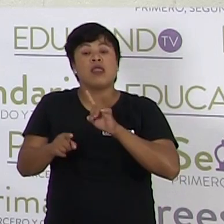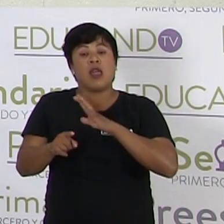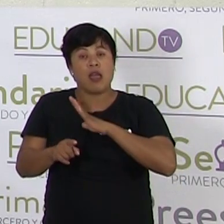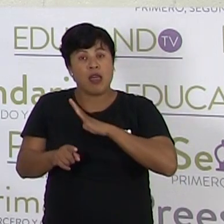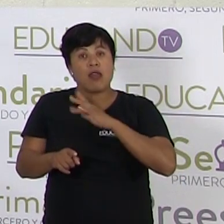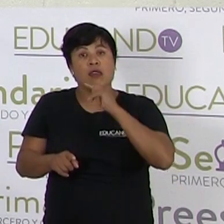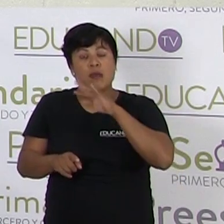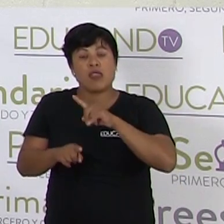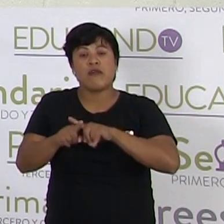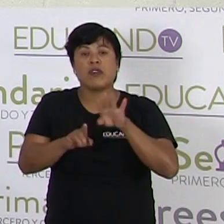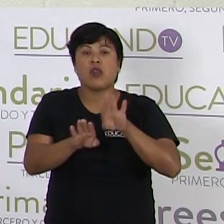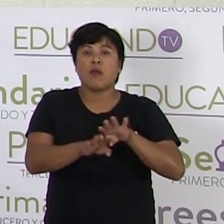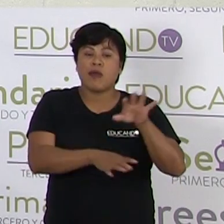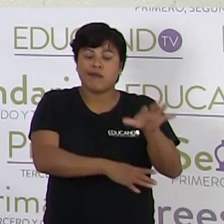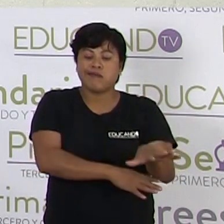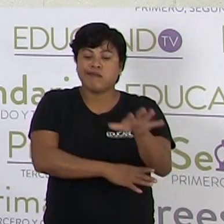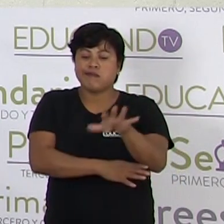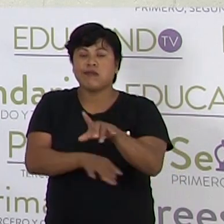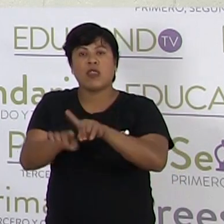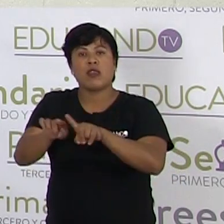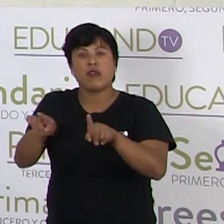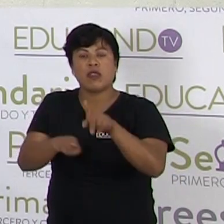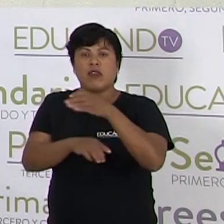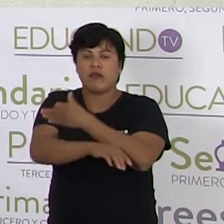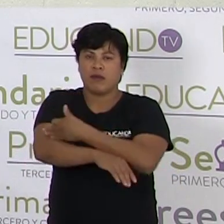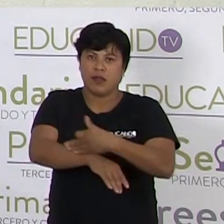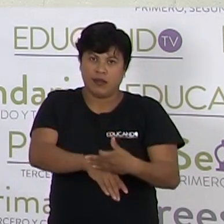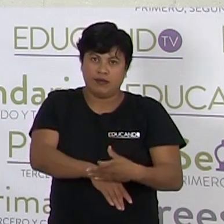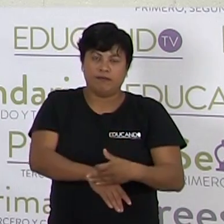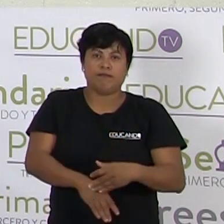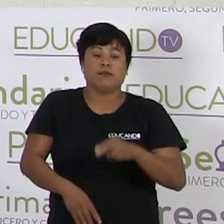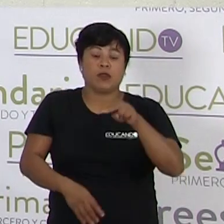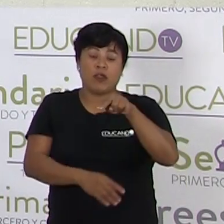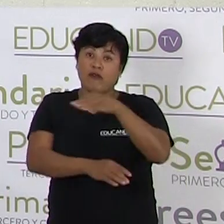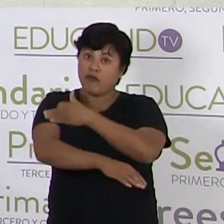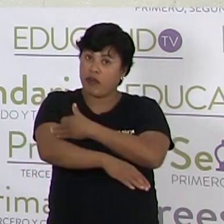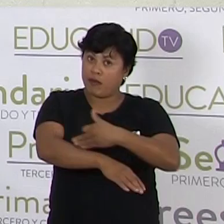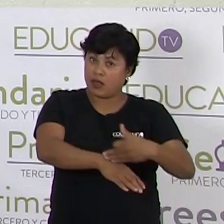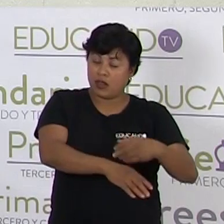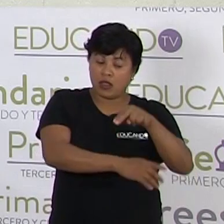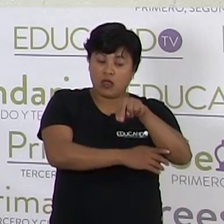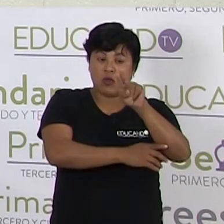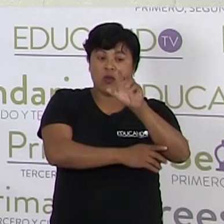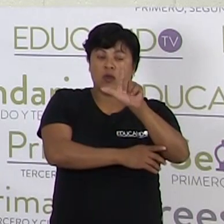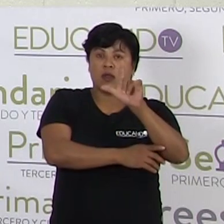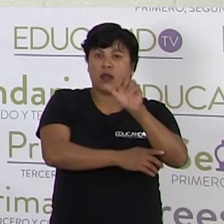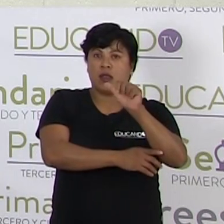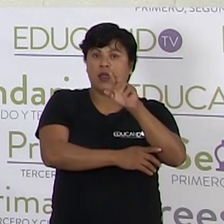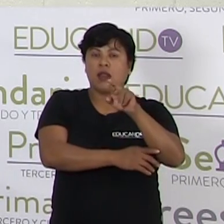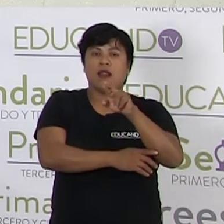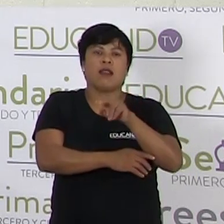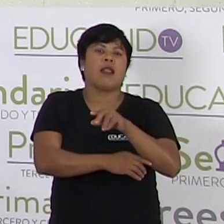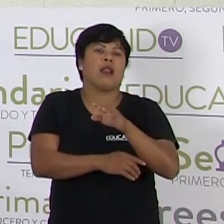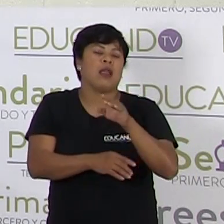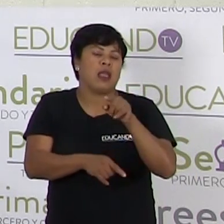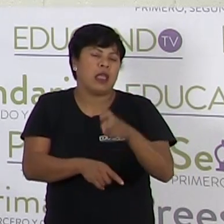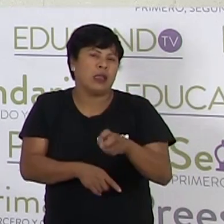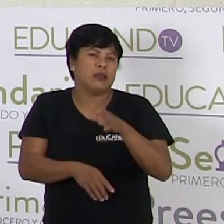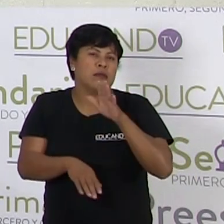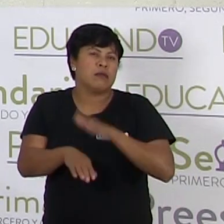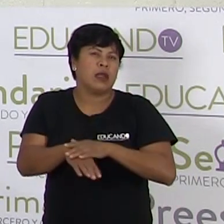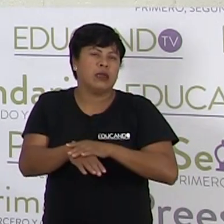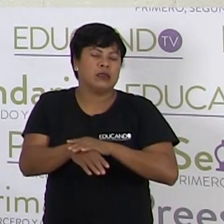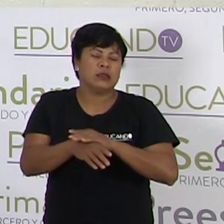familia. Comentábamos que la familia nuclear, la más común entre nuestra